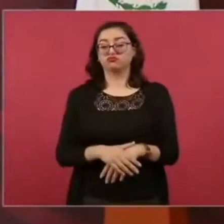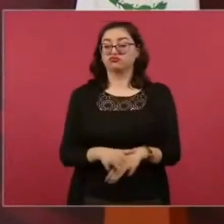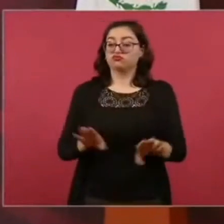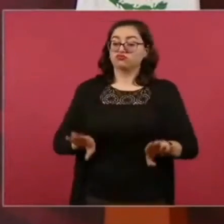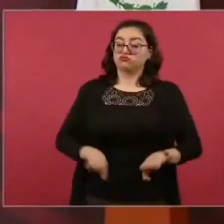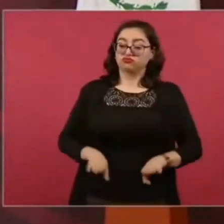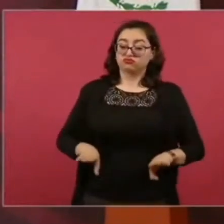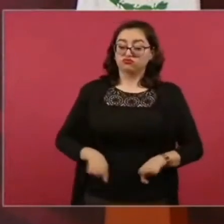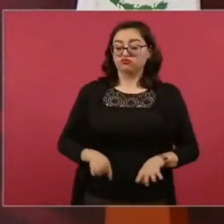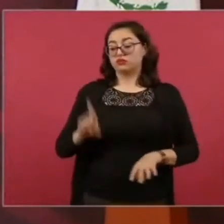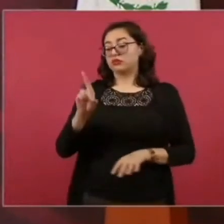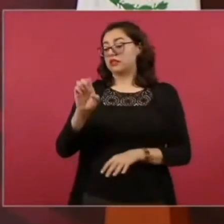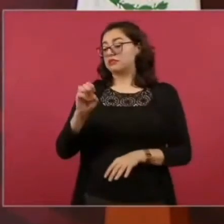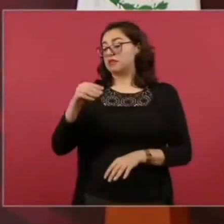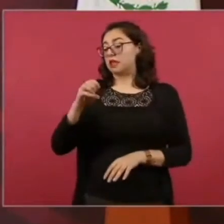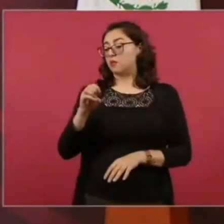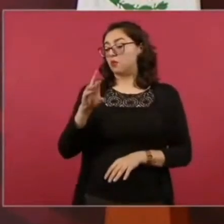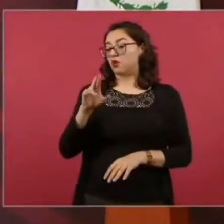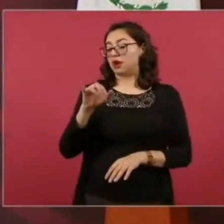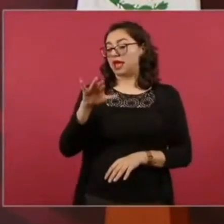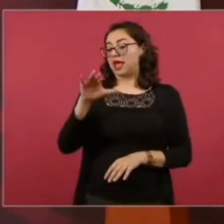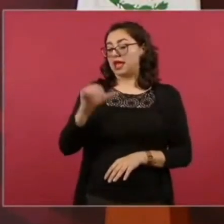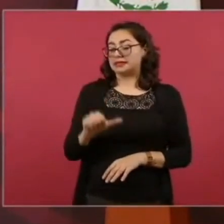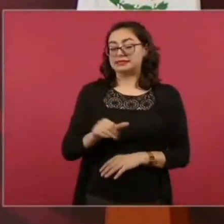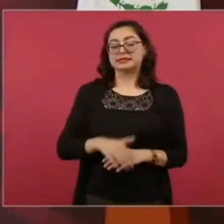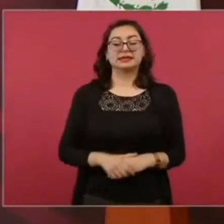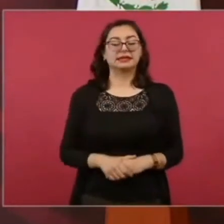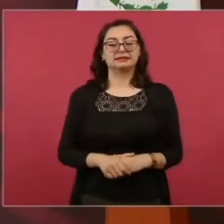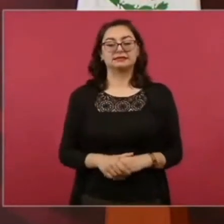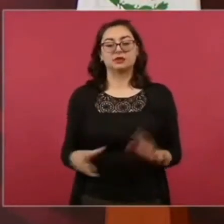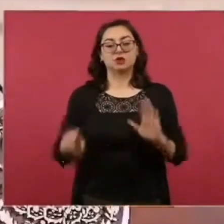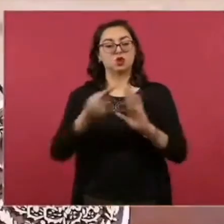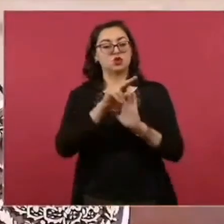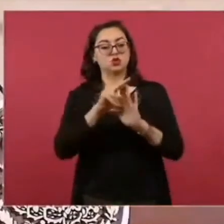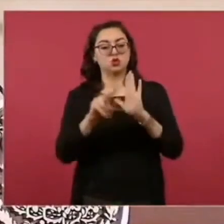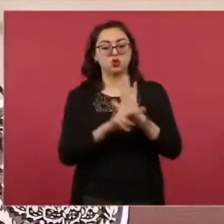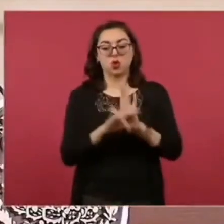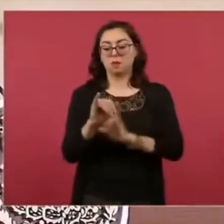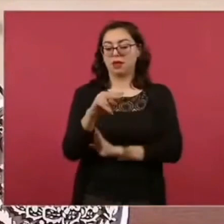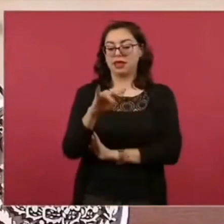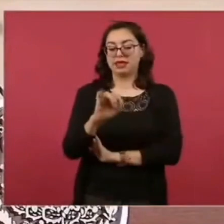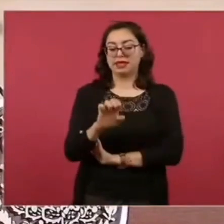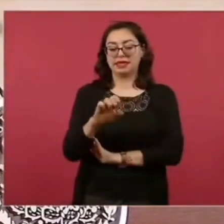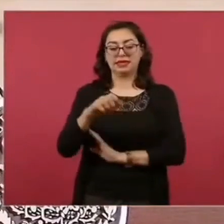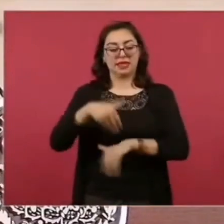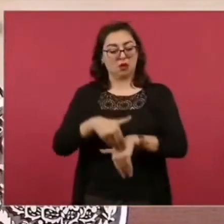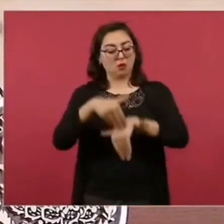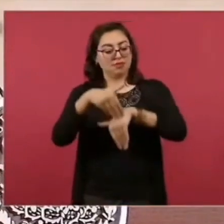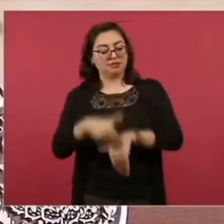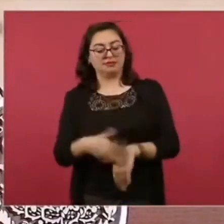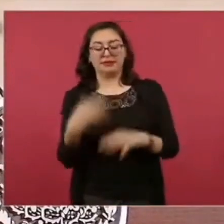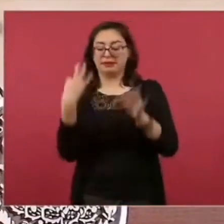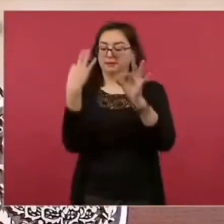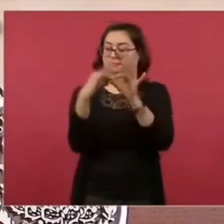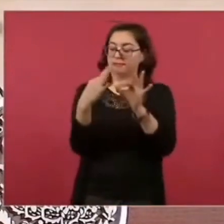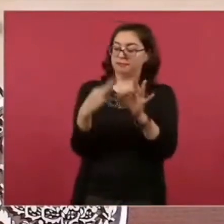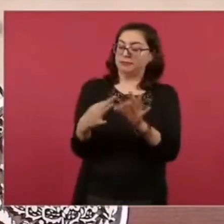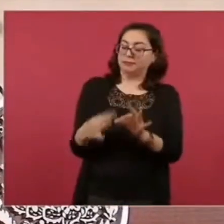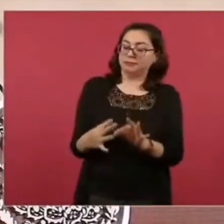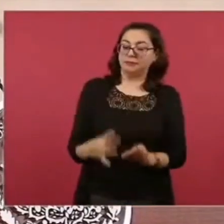demócratas, respetuosos de las normas del INE, pero